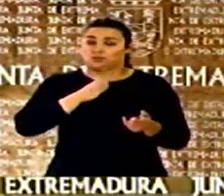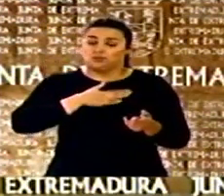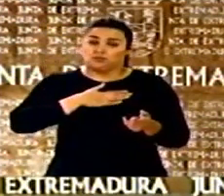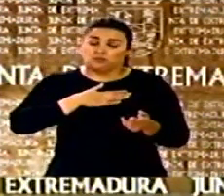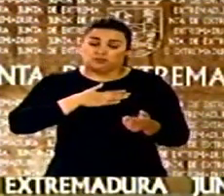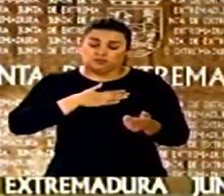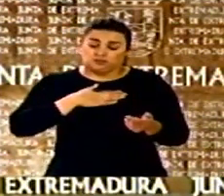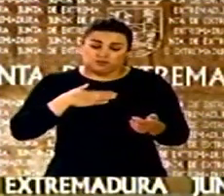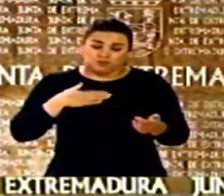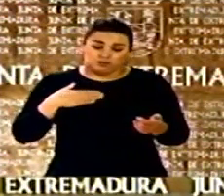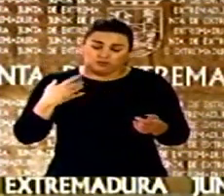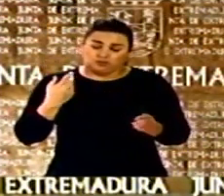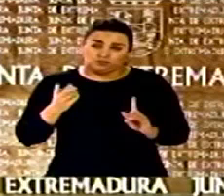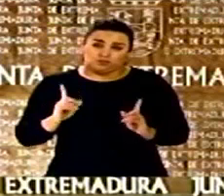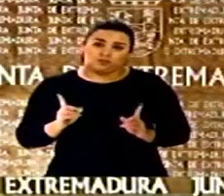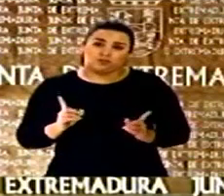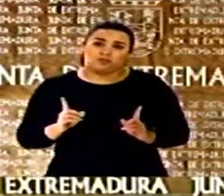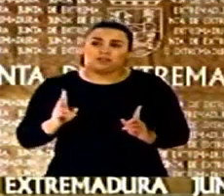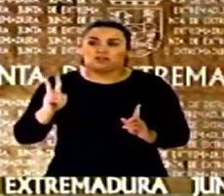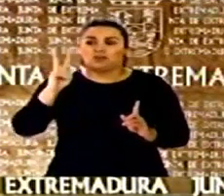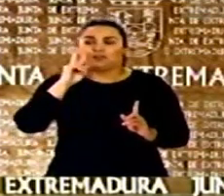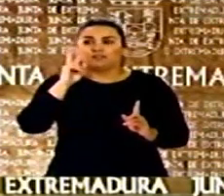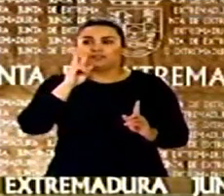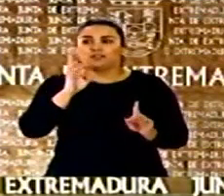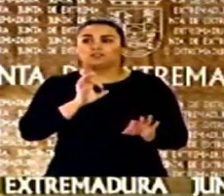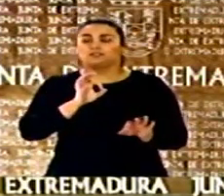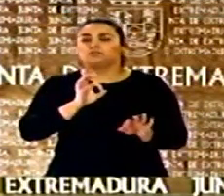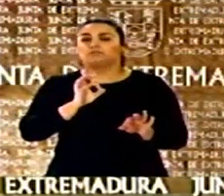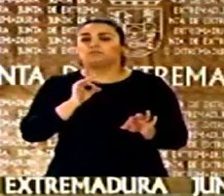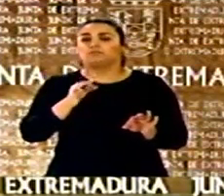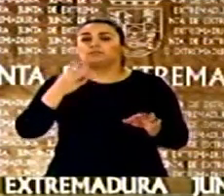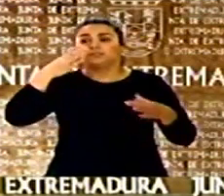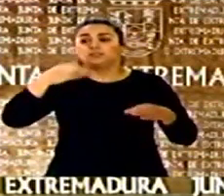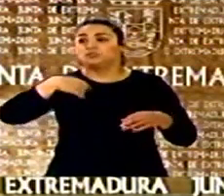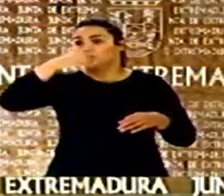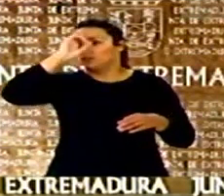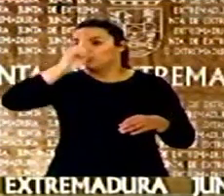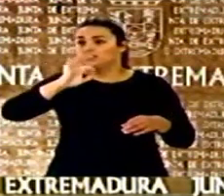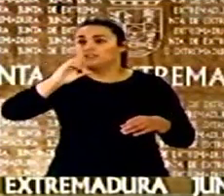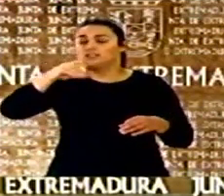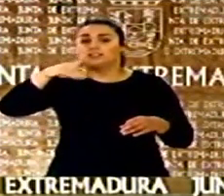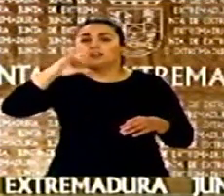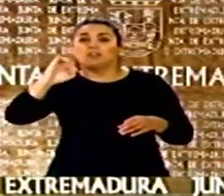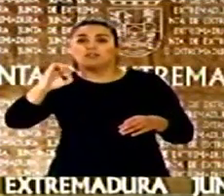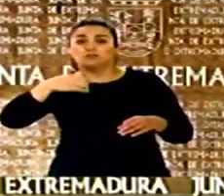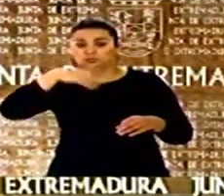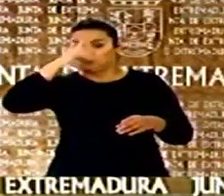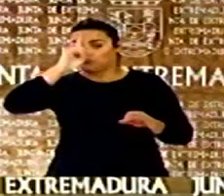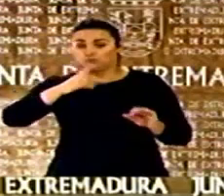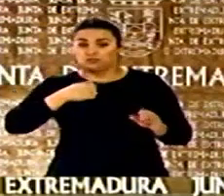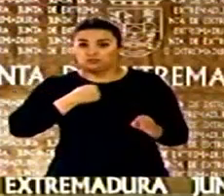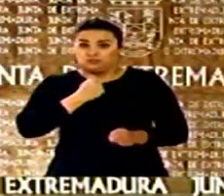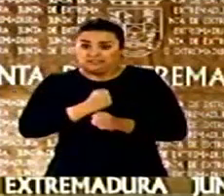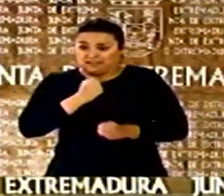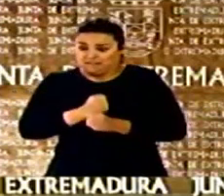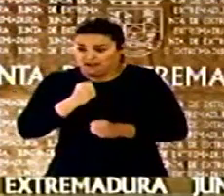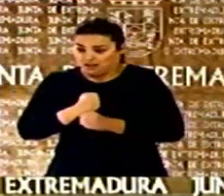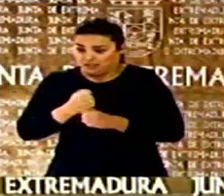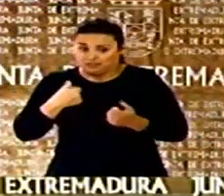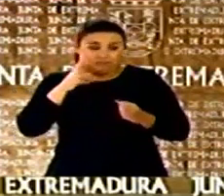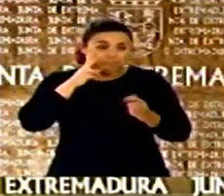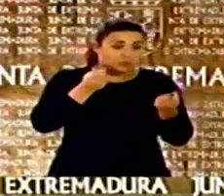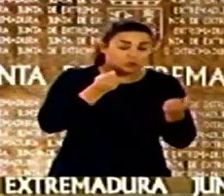un poco esa valoración. Y después también le quería preguntar, de cara a 2019, en las últimas semanas hemos visto 2 grandes proyectos que daban pasos, un